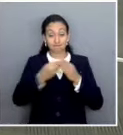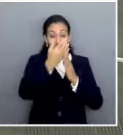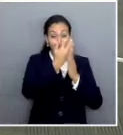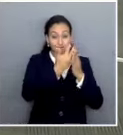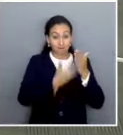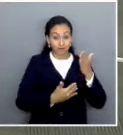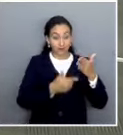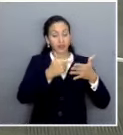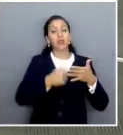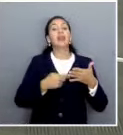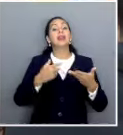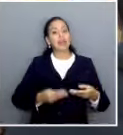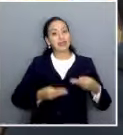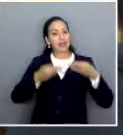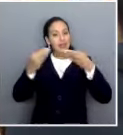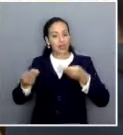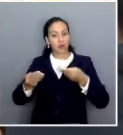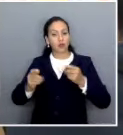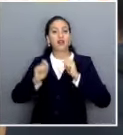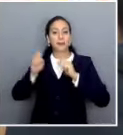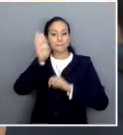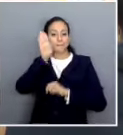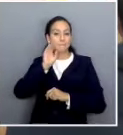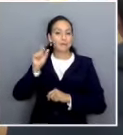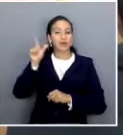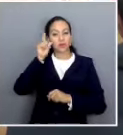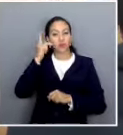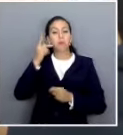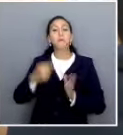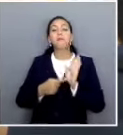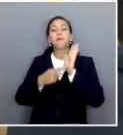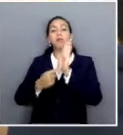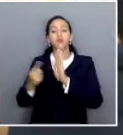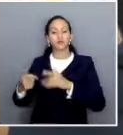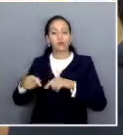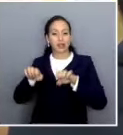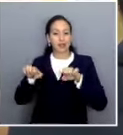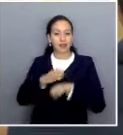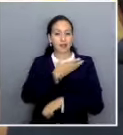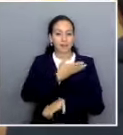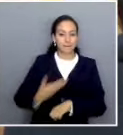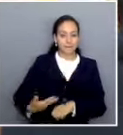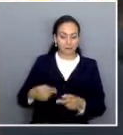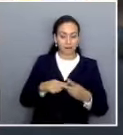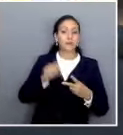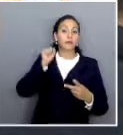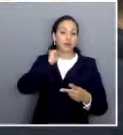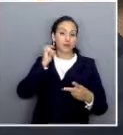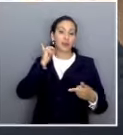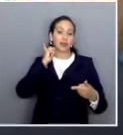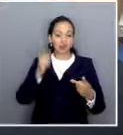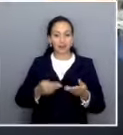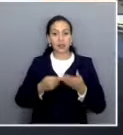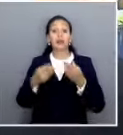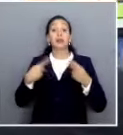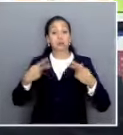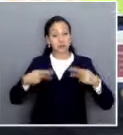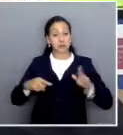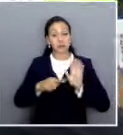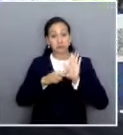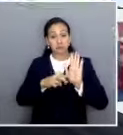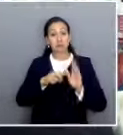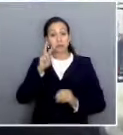Norma Lucía Piña Hernández presentará al Poder Ejecutivo, al Legislativo y a la ciudadanía en general. Para el canal